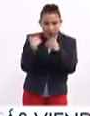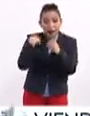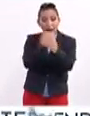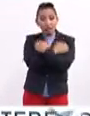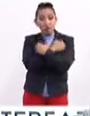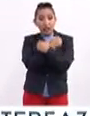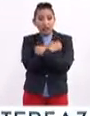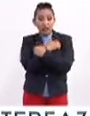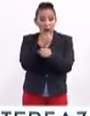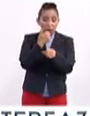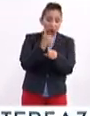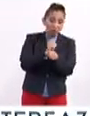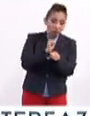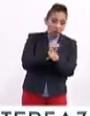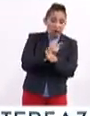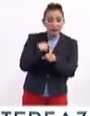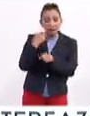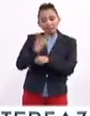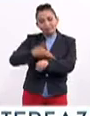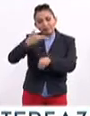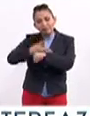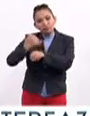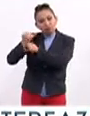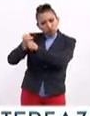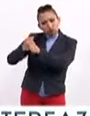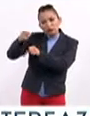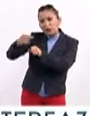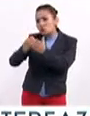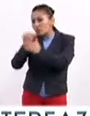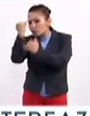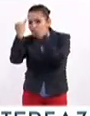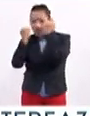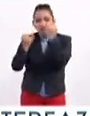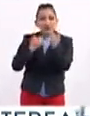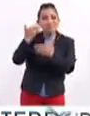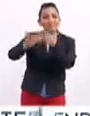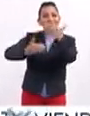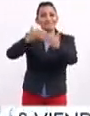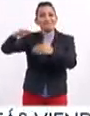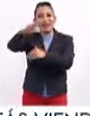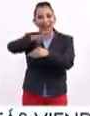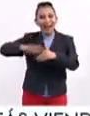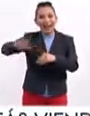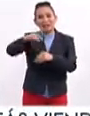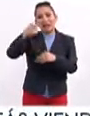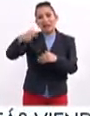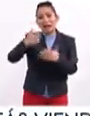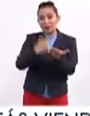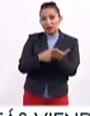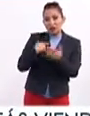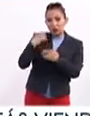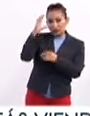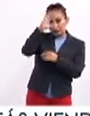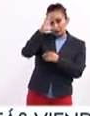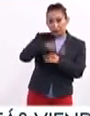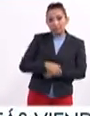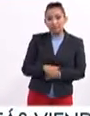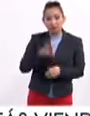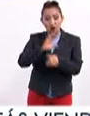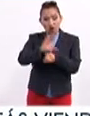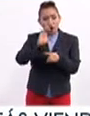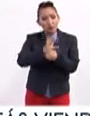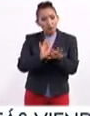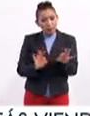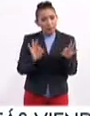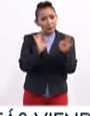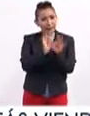la educación media y se impulsan procesos de investigación, innovación y desarrollo de este sector desde la academia. Colombia es importante